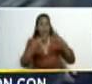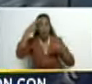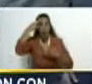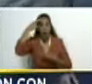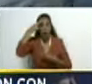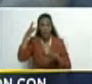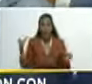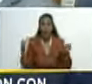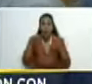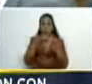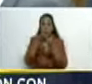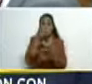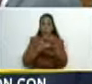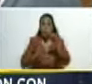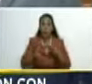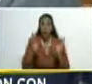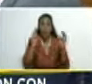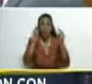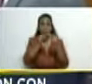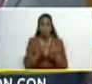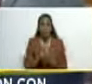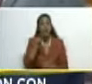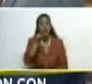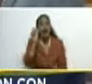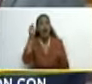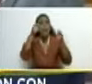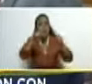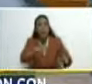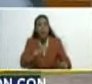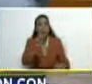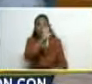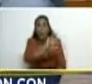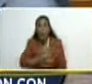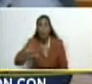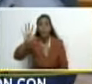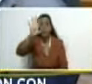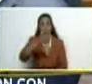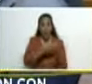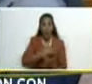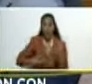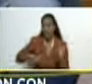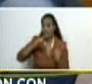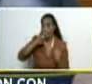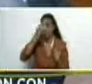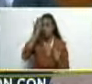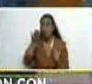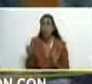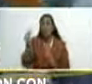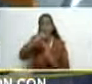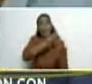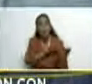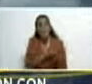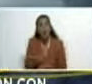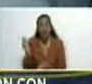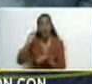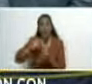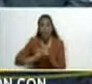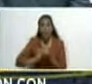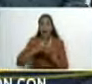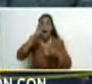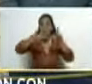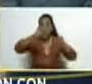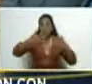continúa apostando a la construcción del mundo multicéntrico y pluripolar. El jefe de Estado venezolano ha reiterado la invitación a los